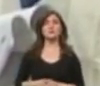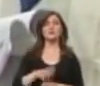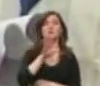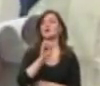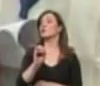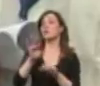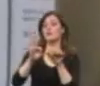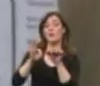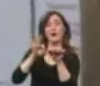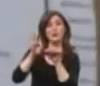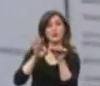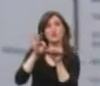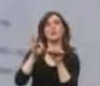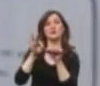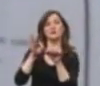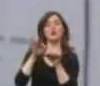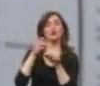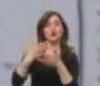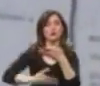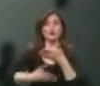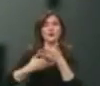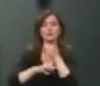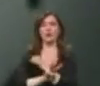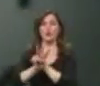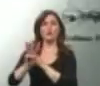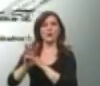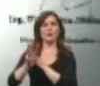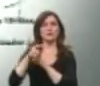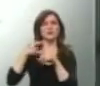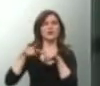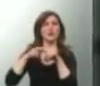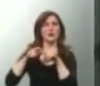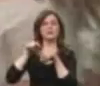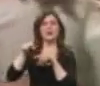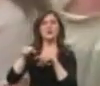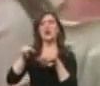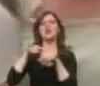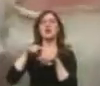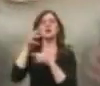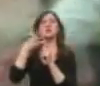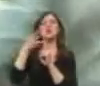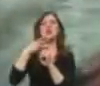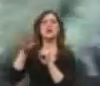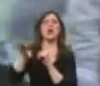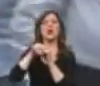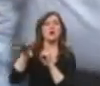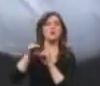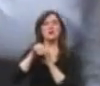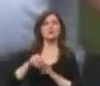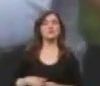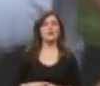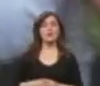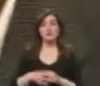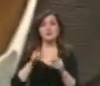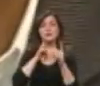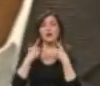páginas del documento habían sido obtenidas de los sitios web Rincón del Vago y monografías.com. Lo que generó un amplio debate que se extendió desde